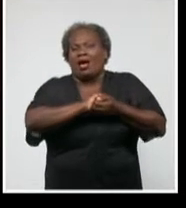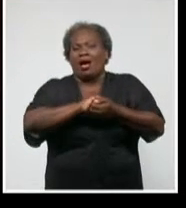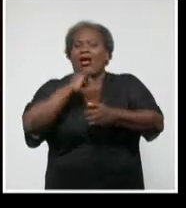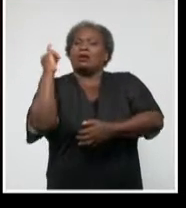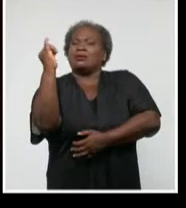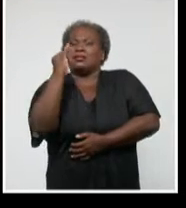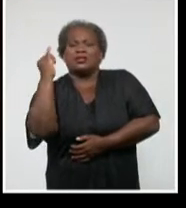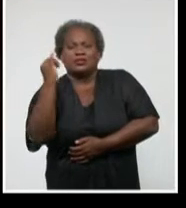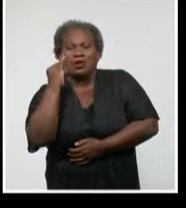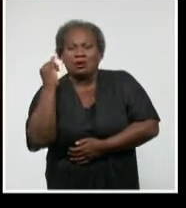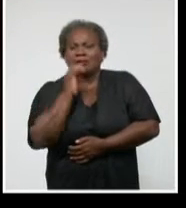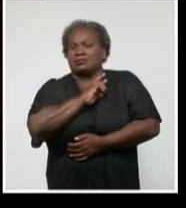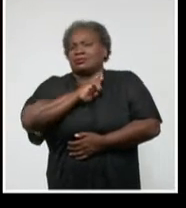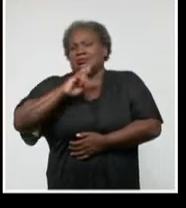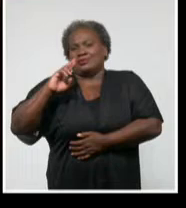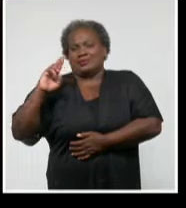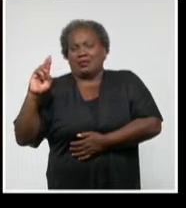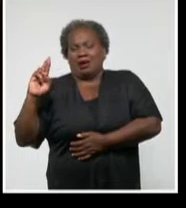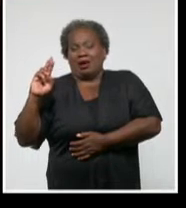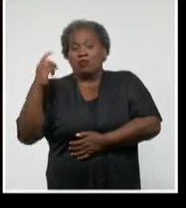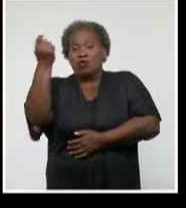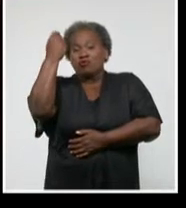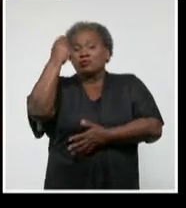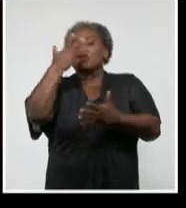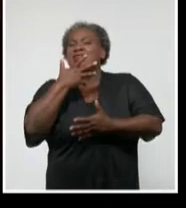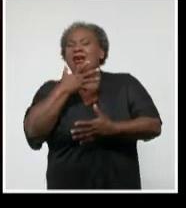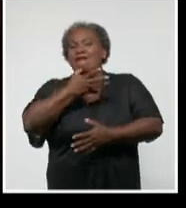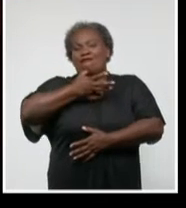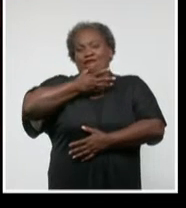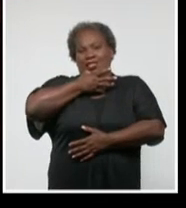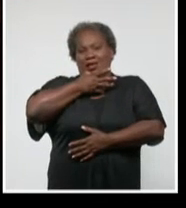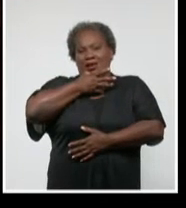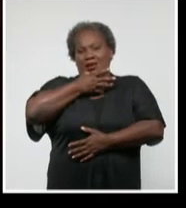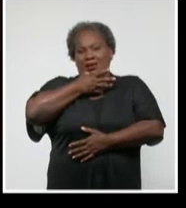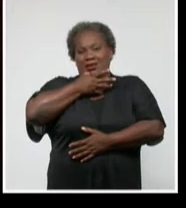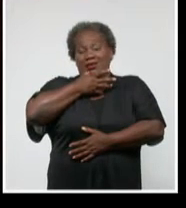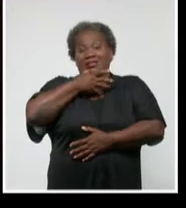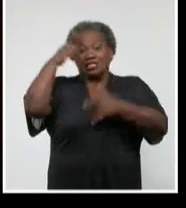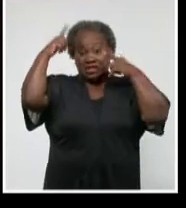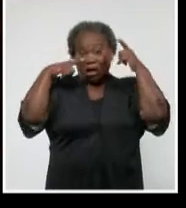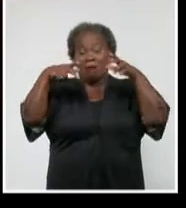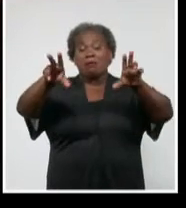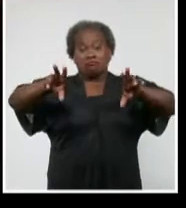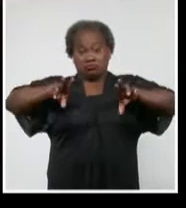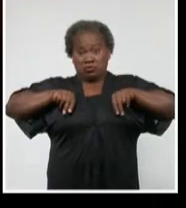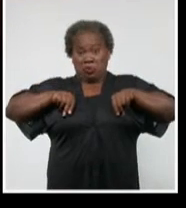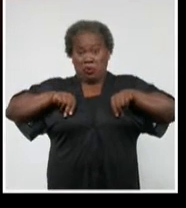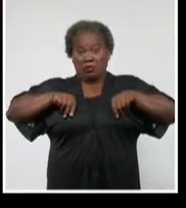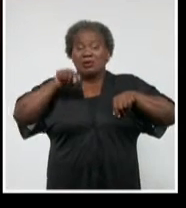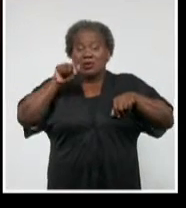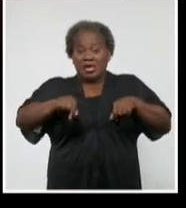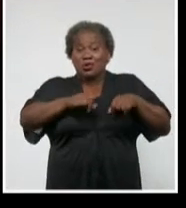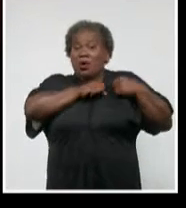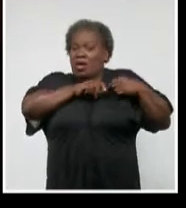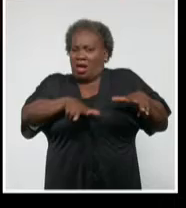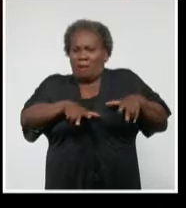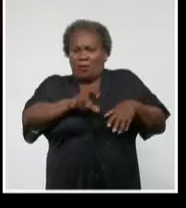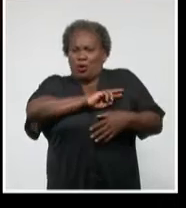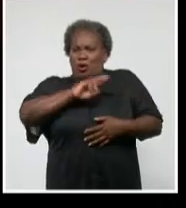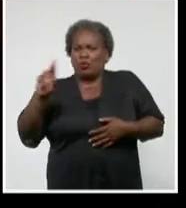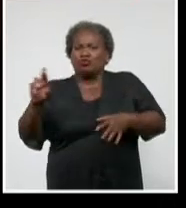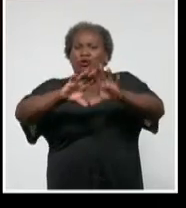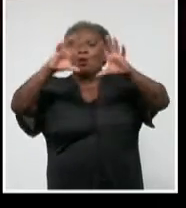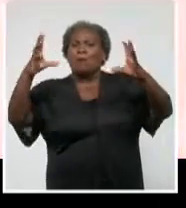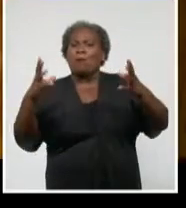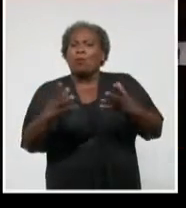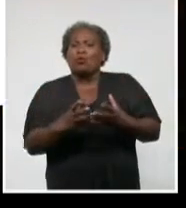internacionalismo revolucionario que nos enseñó Fidel, que Chávez asumió y que sigue siendo un ejemplo para todos los revolucionarios, las revolucionarias de